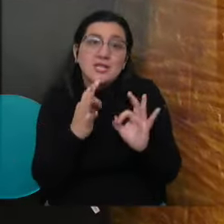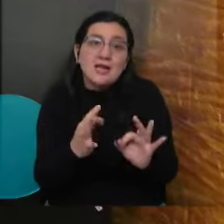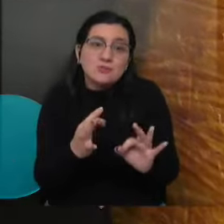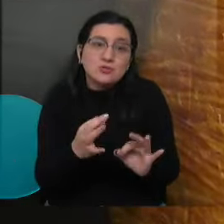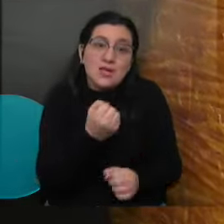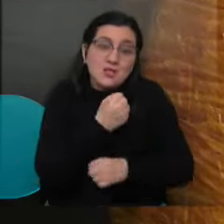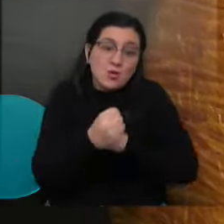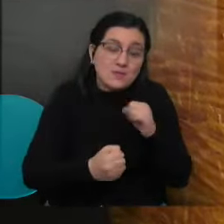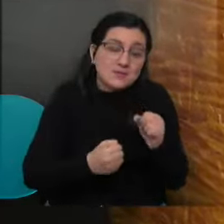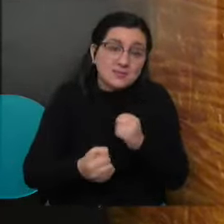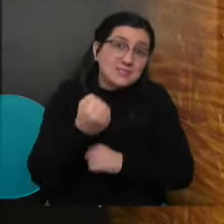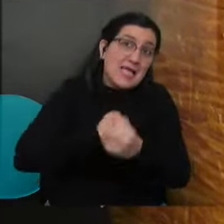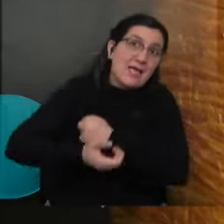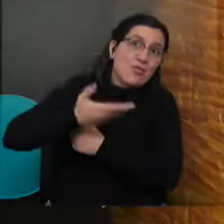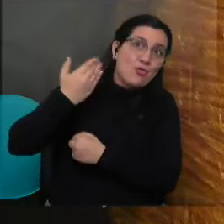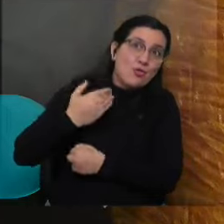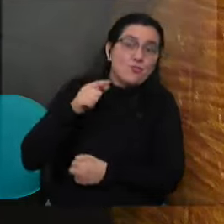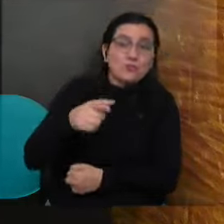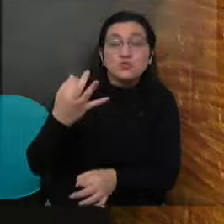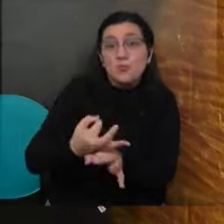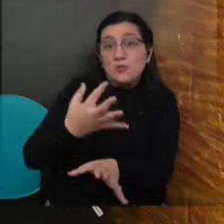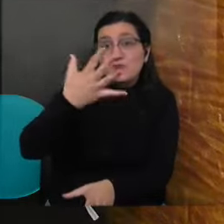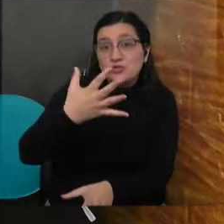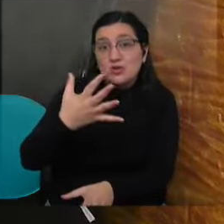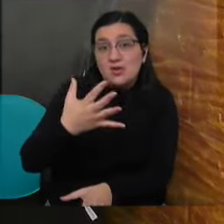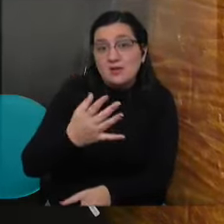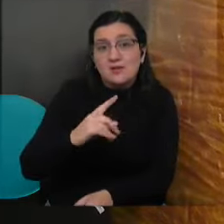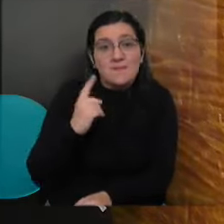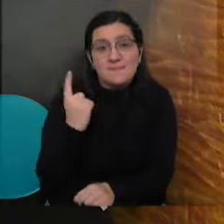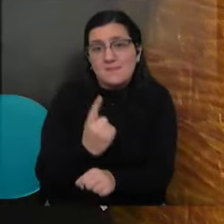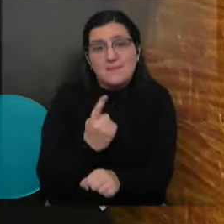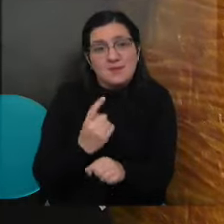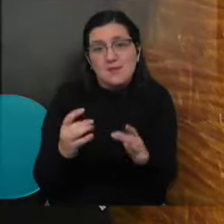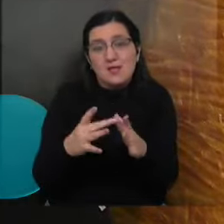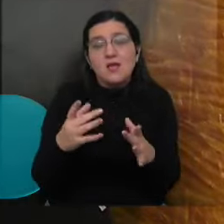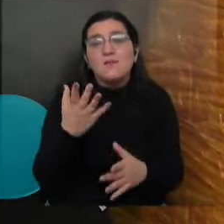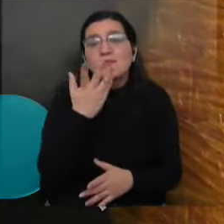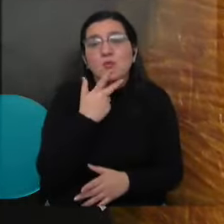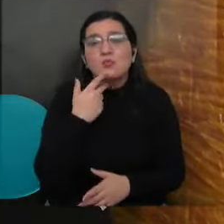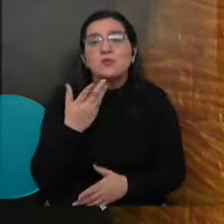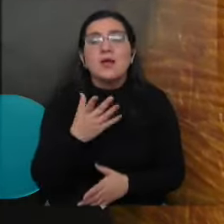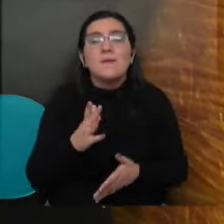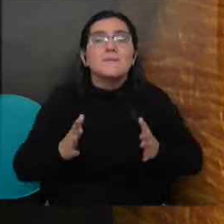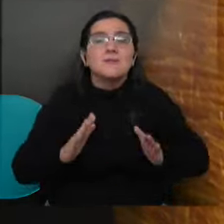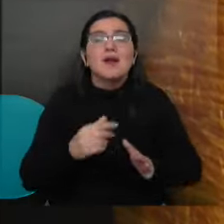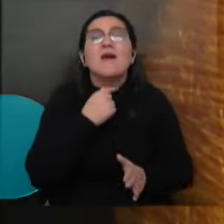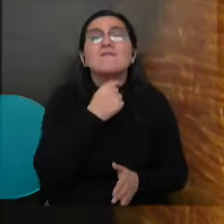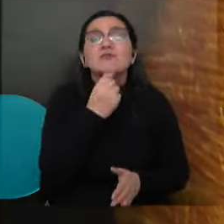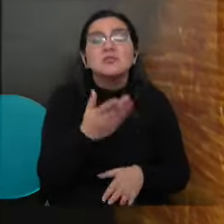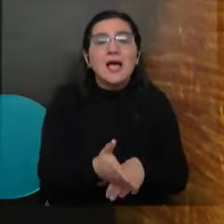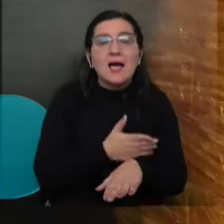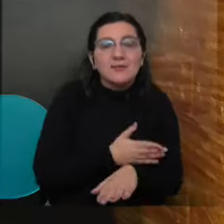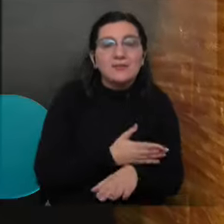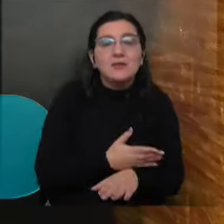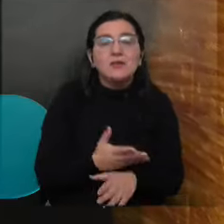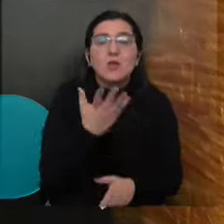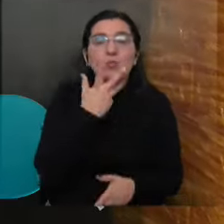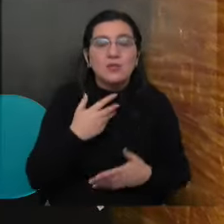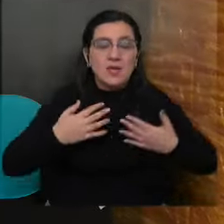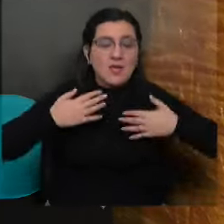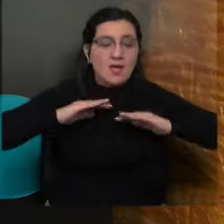el año pasado nos pasó que vos sos un un profesion o sea de primera línea o sea te gusta calentar la voz preguntas si vas a cantar antes Te gusta ejercitar el